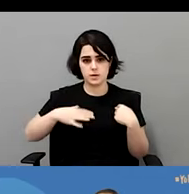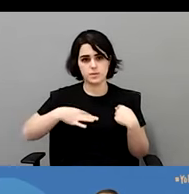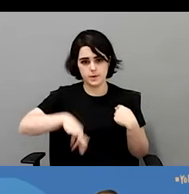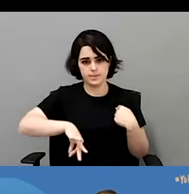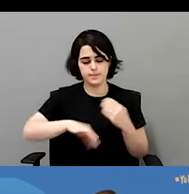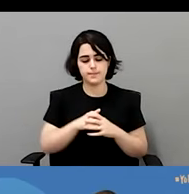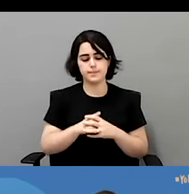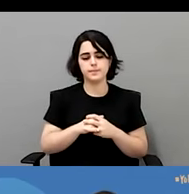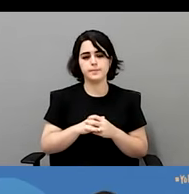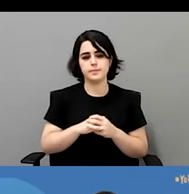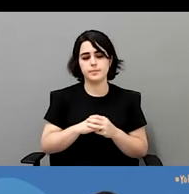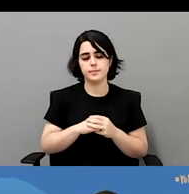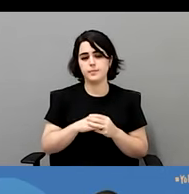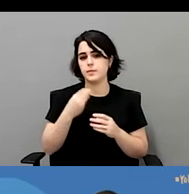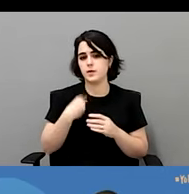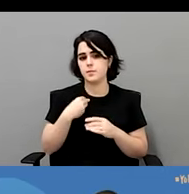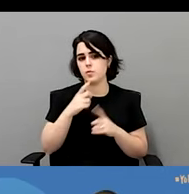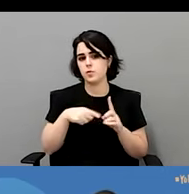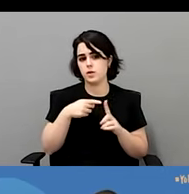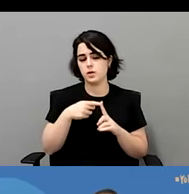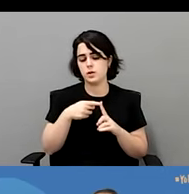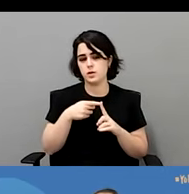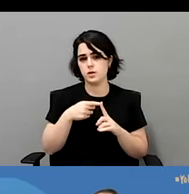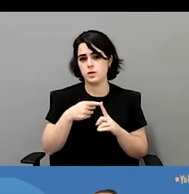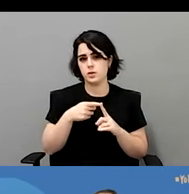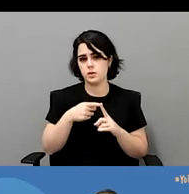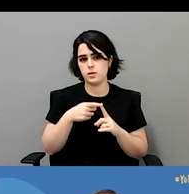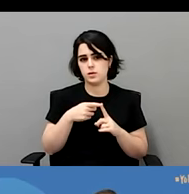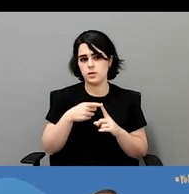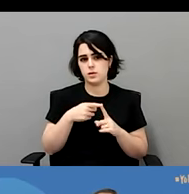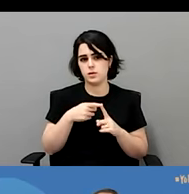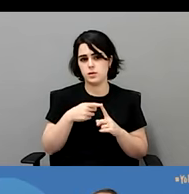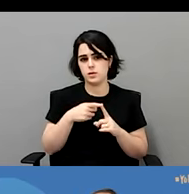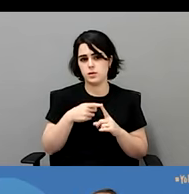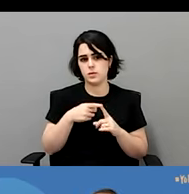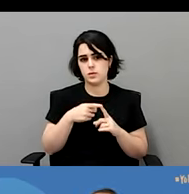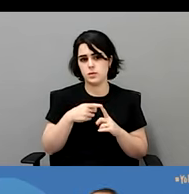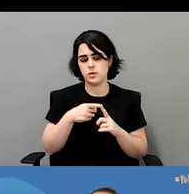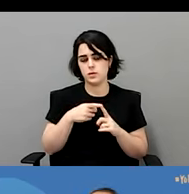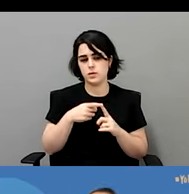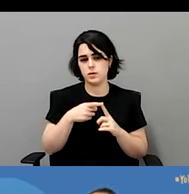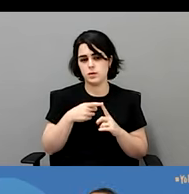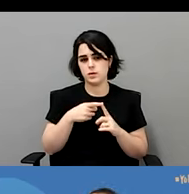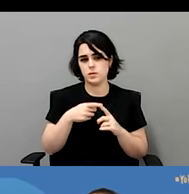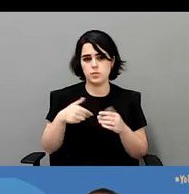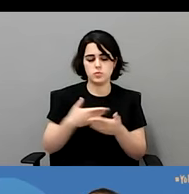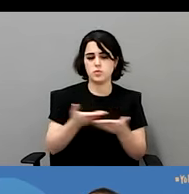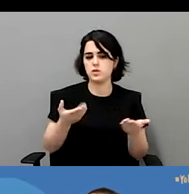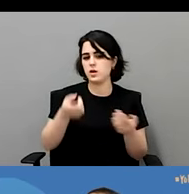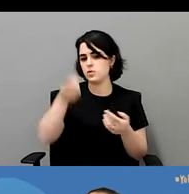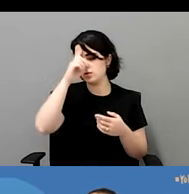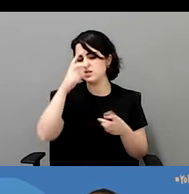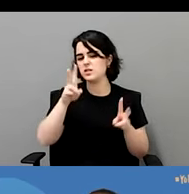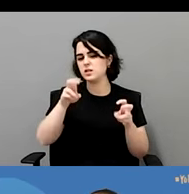independiente. Para quien no sepa qué es, la OVI es un